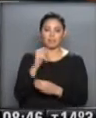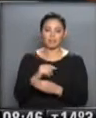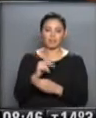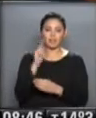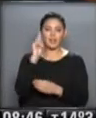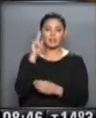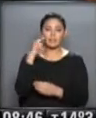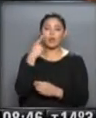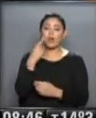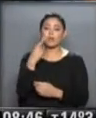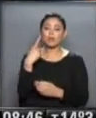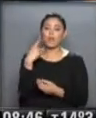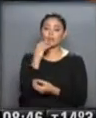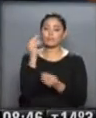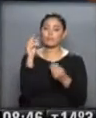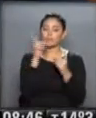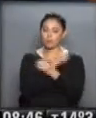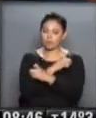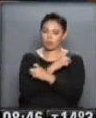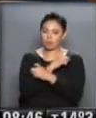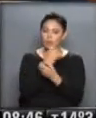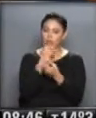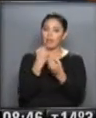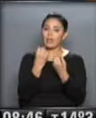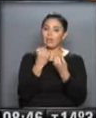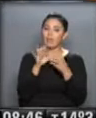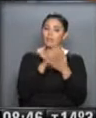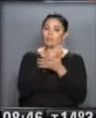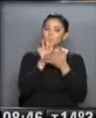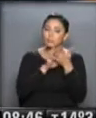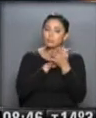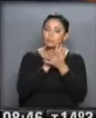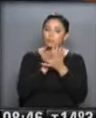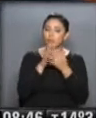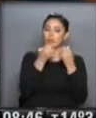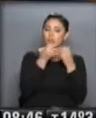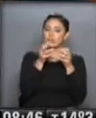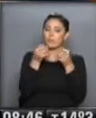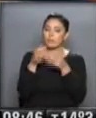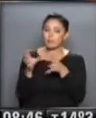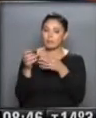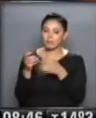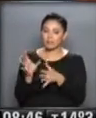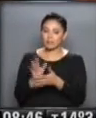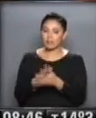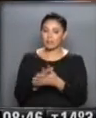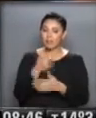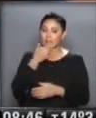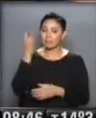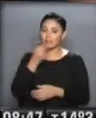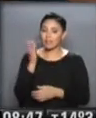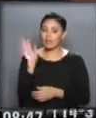esta problemática y que se empiecen a encontrar soluciones que realmente puedan ayudar a